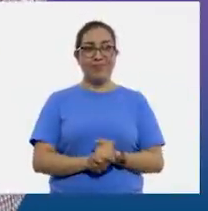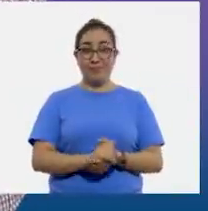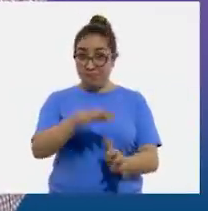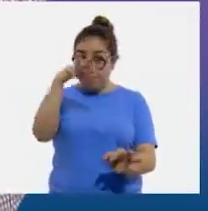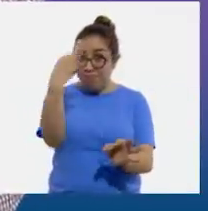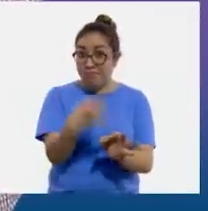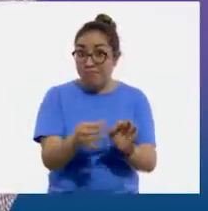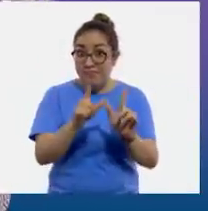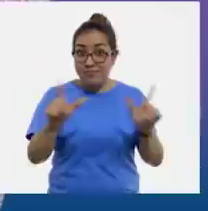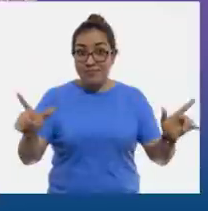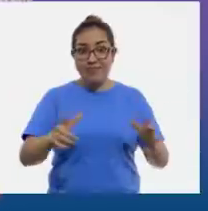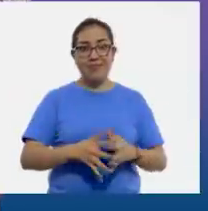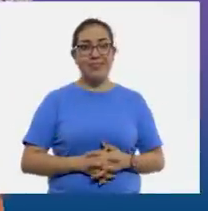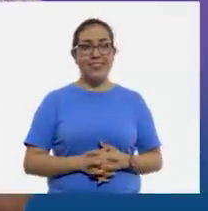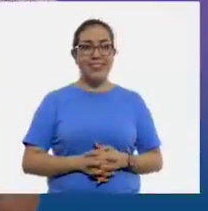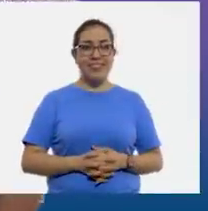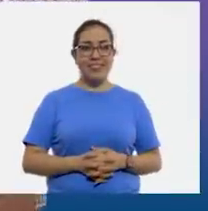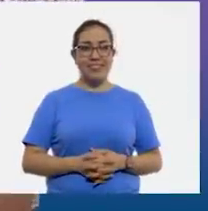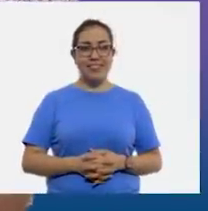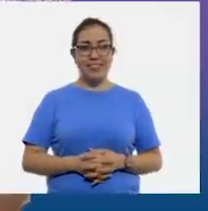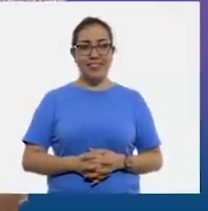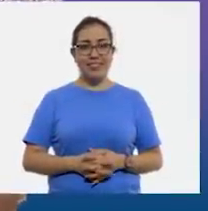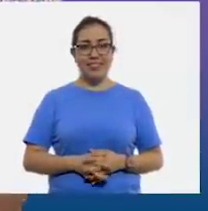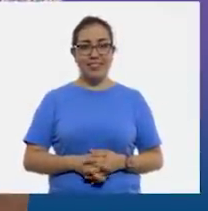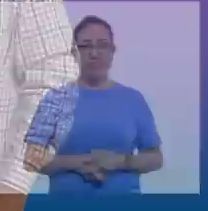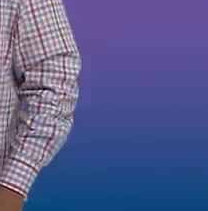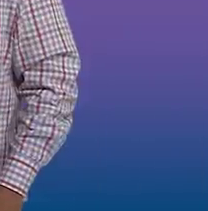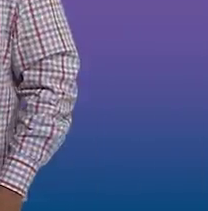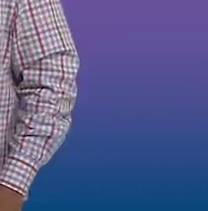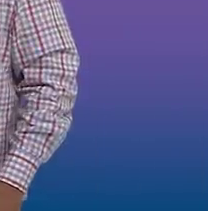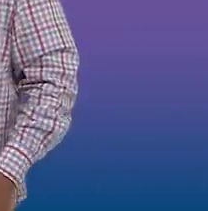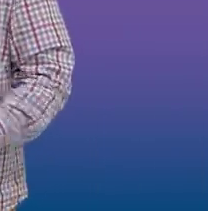¿Estás listo? ¡Comenzamos!